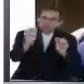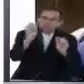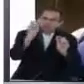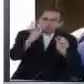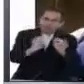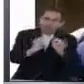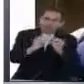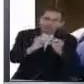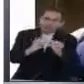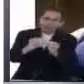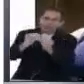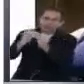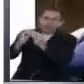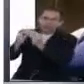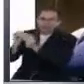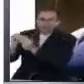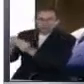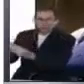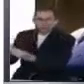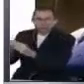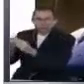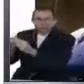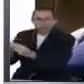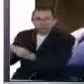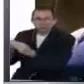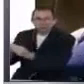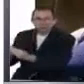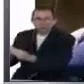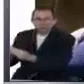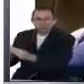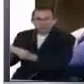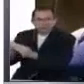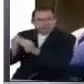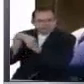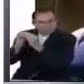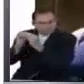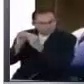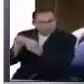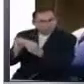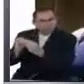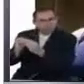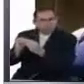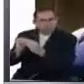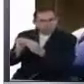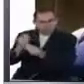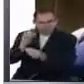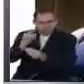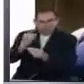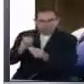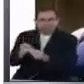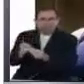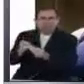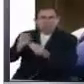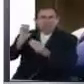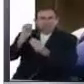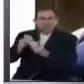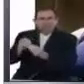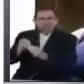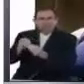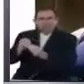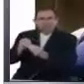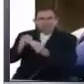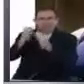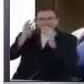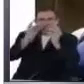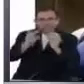demonio, trate de llevarlo siempre a lo que Jesús hizo en la cruz. Esto es muy importante, ustedes, iglesia.